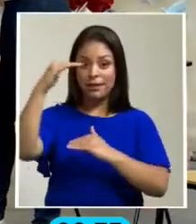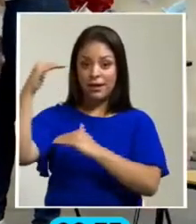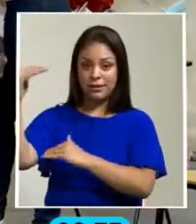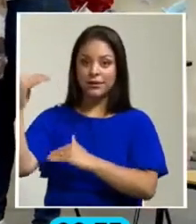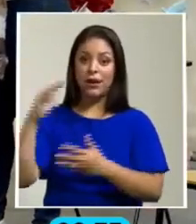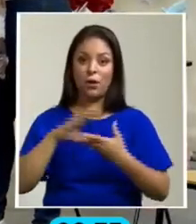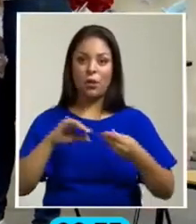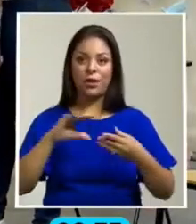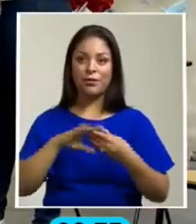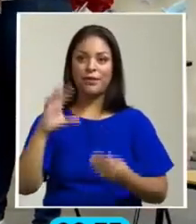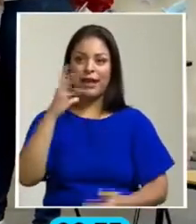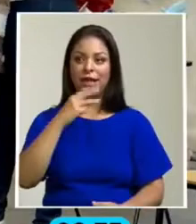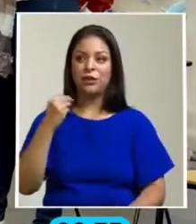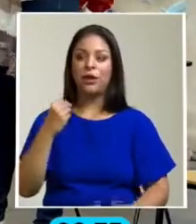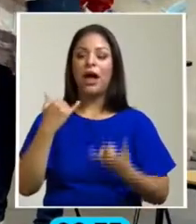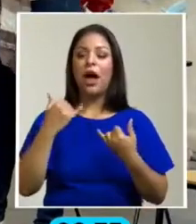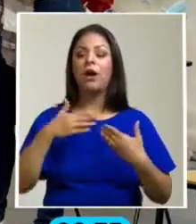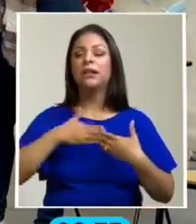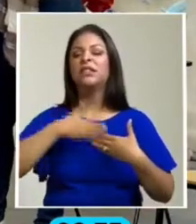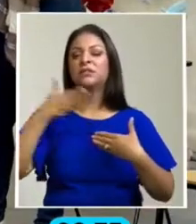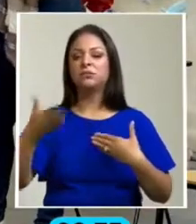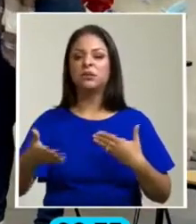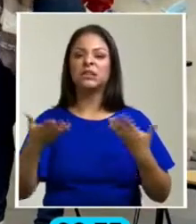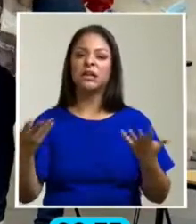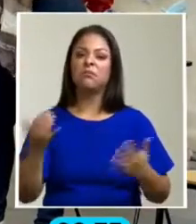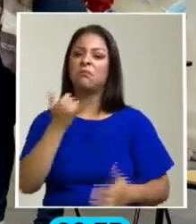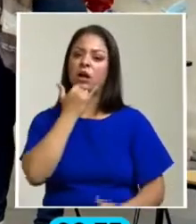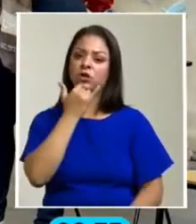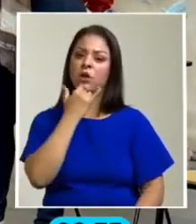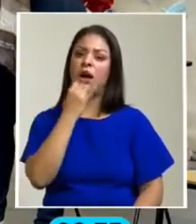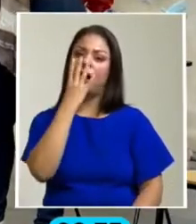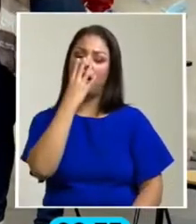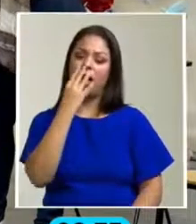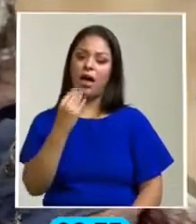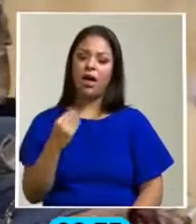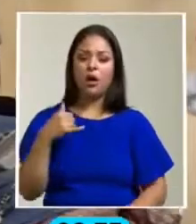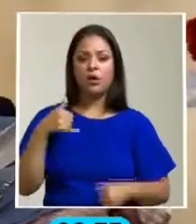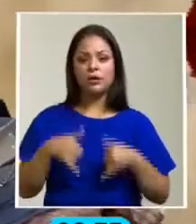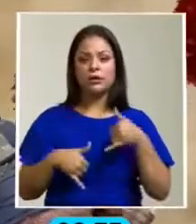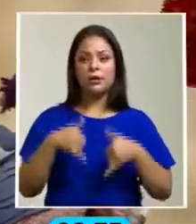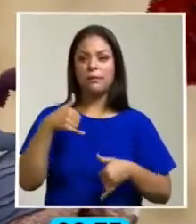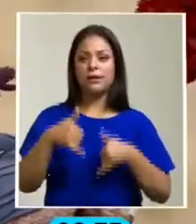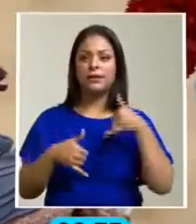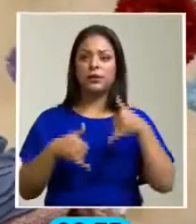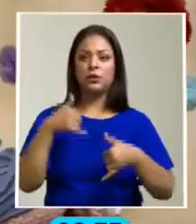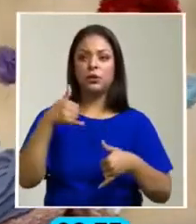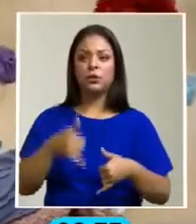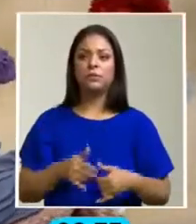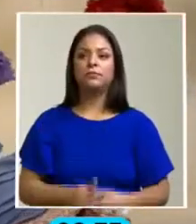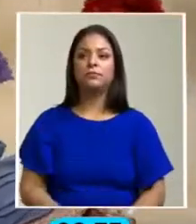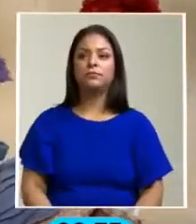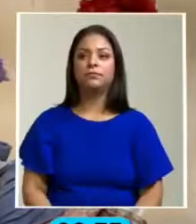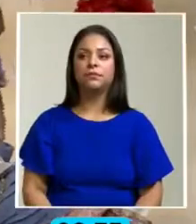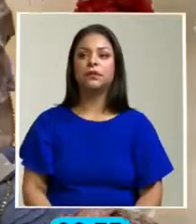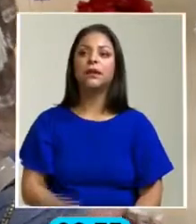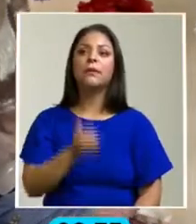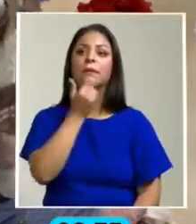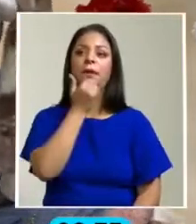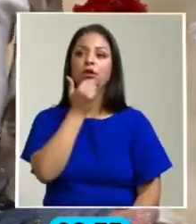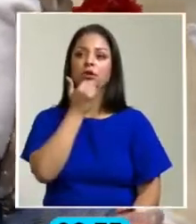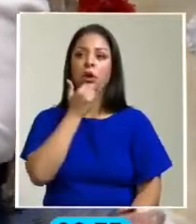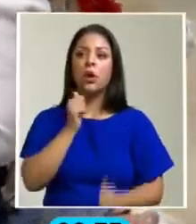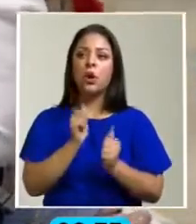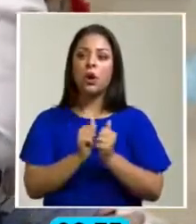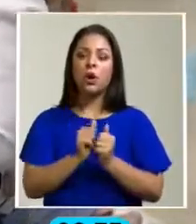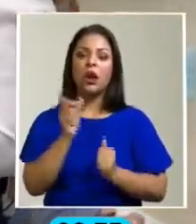ver, después de lo que le pasó a la danza, con el zapatito de tacón, ¿qué pasó con ella?